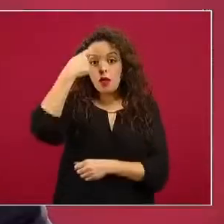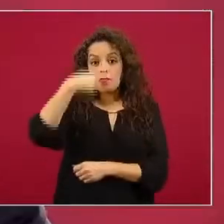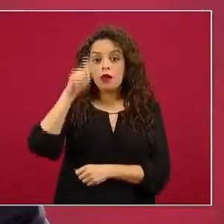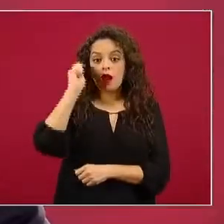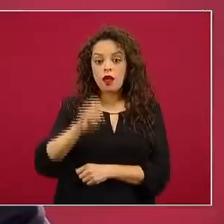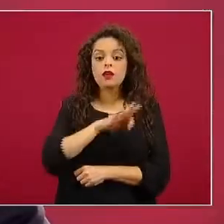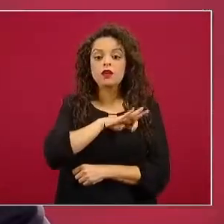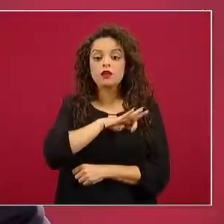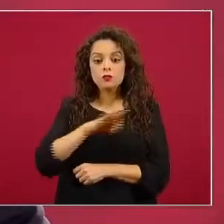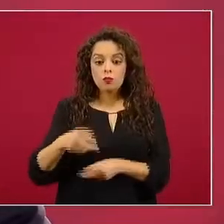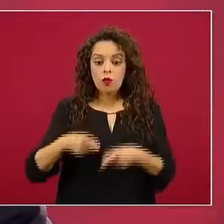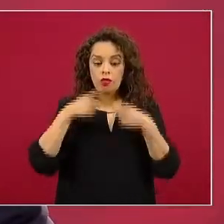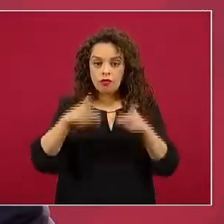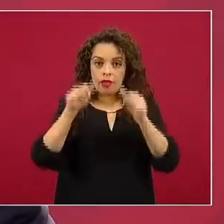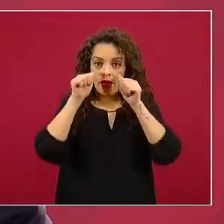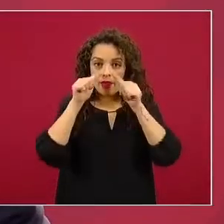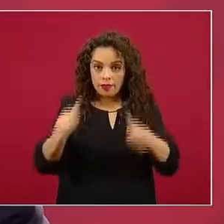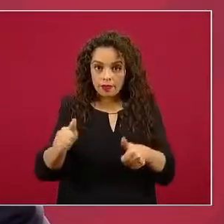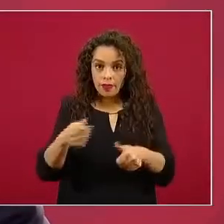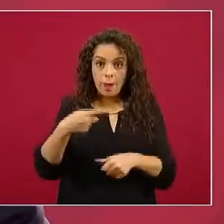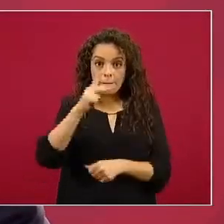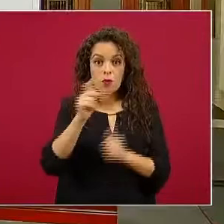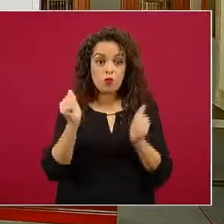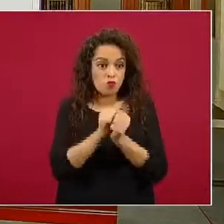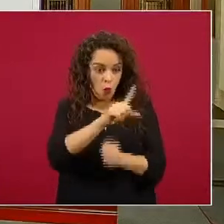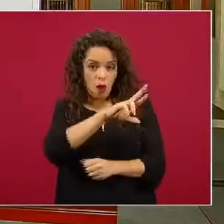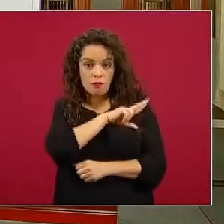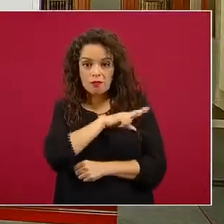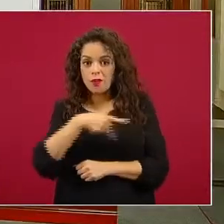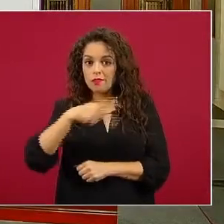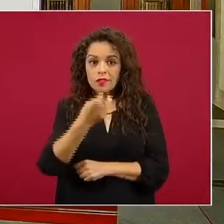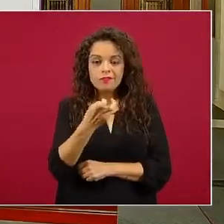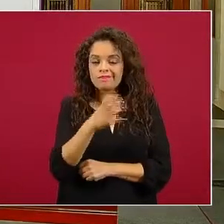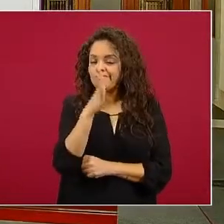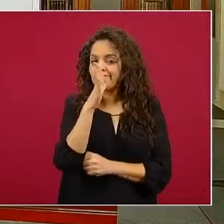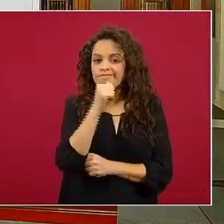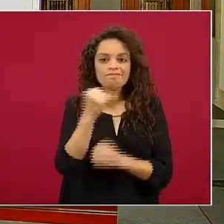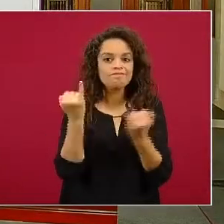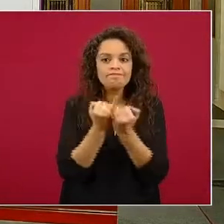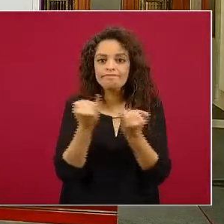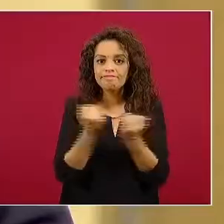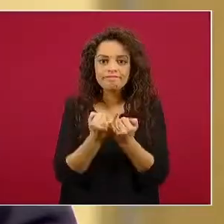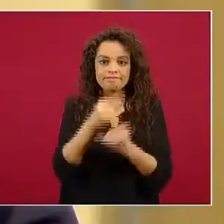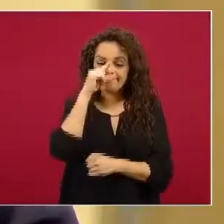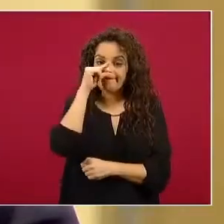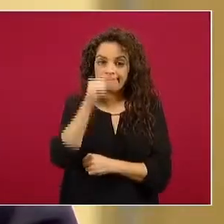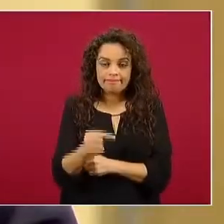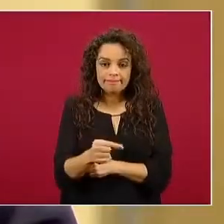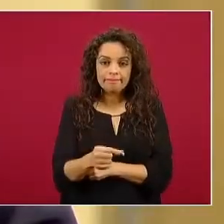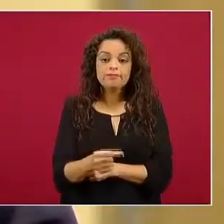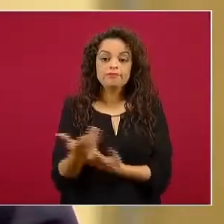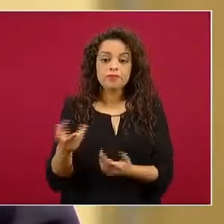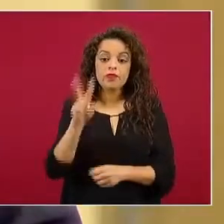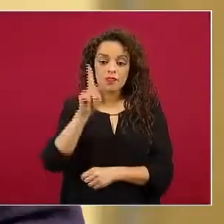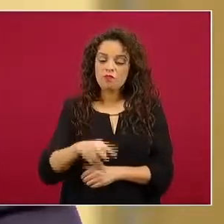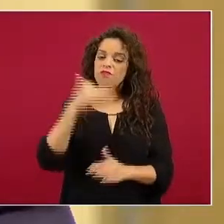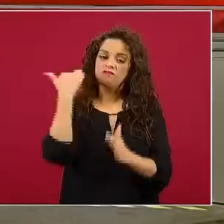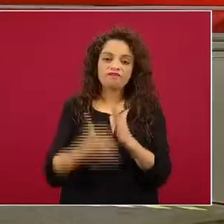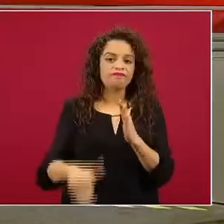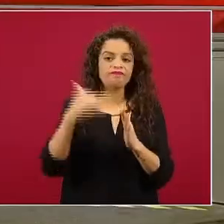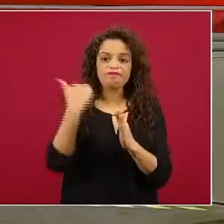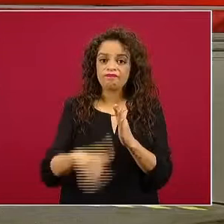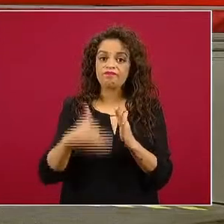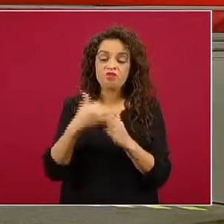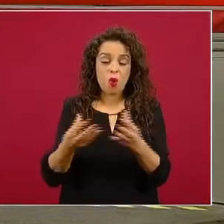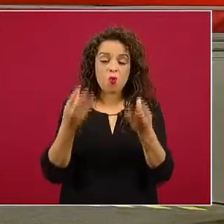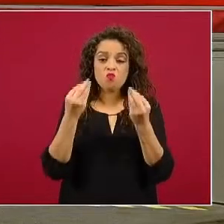capacidades mediante el sector privado, pero tampoco se logró esta ampliación de capacidades y tenemos una grave insuficiencia. Y el tema de